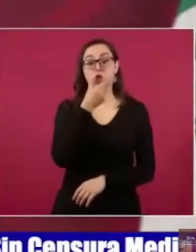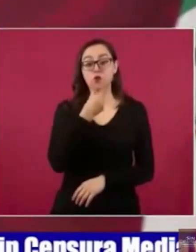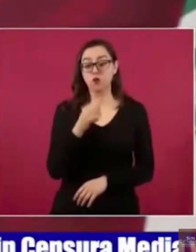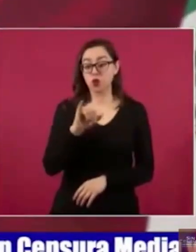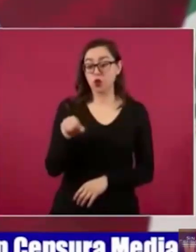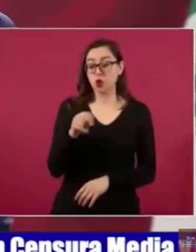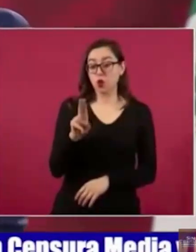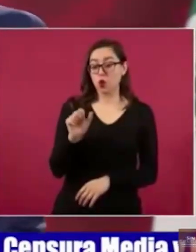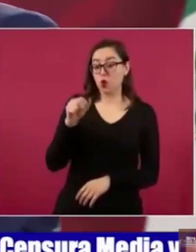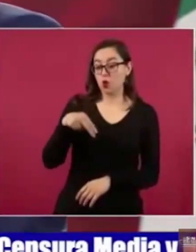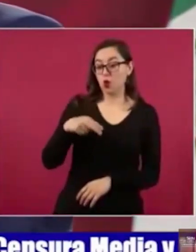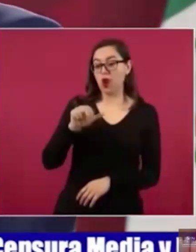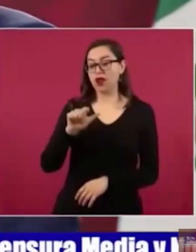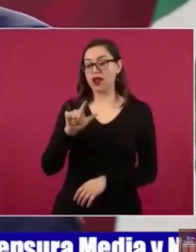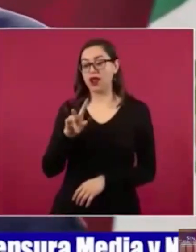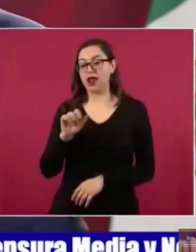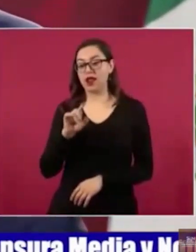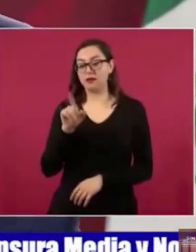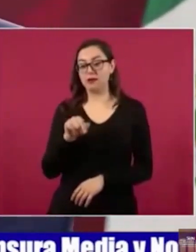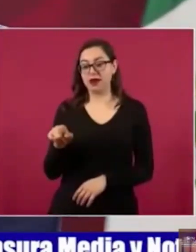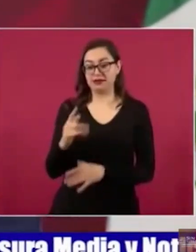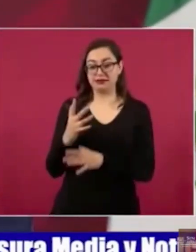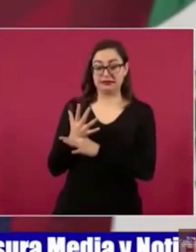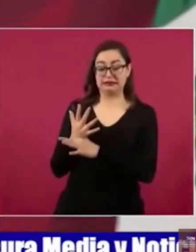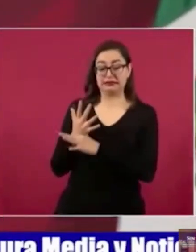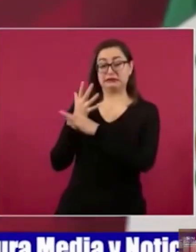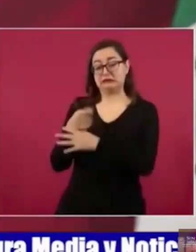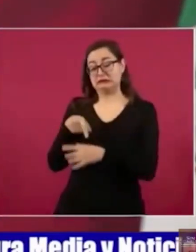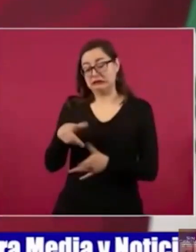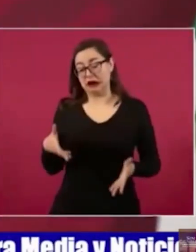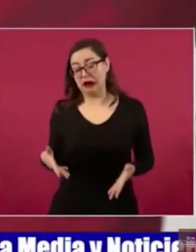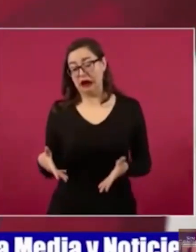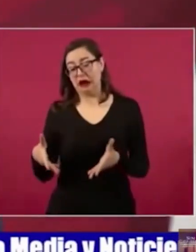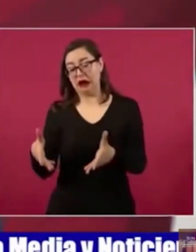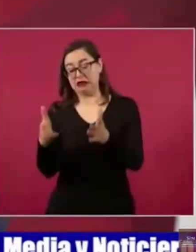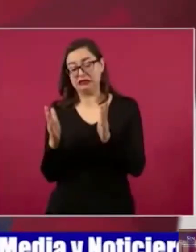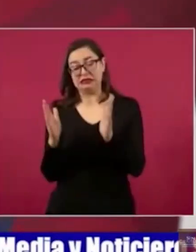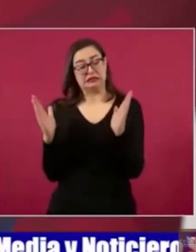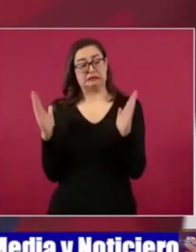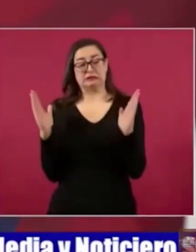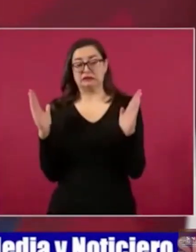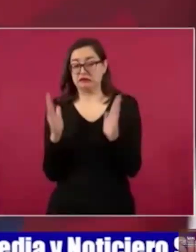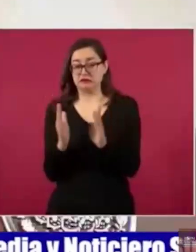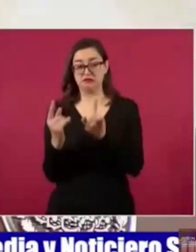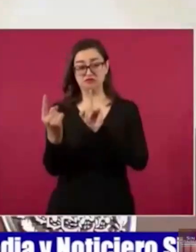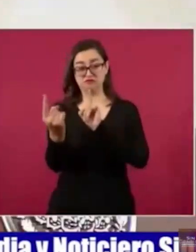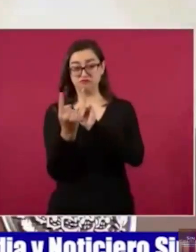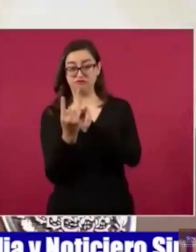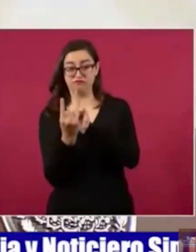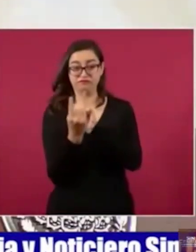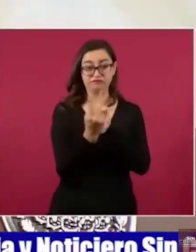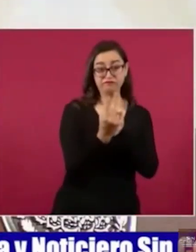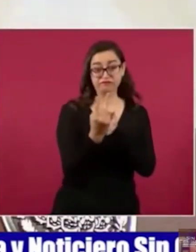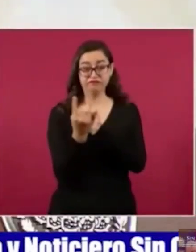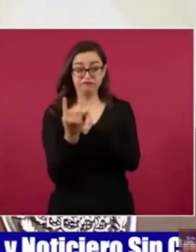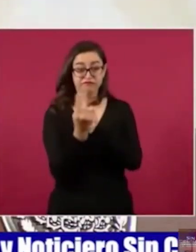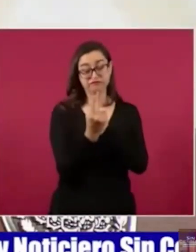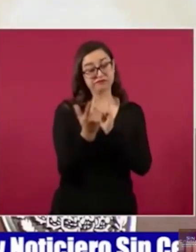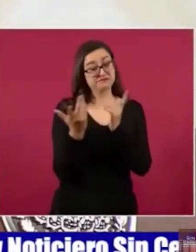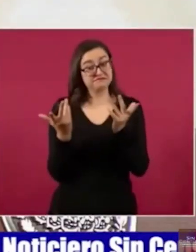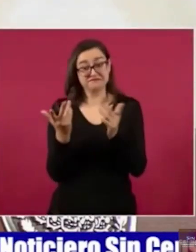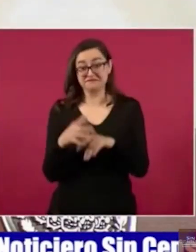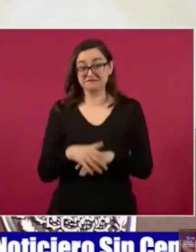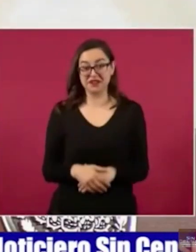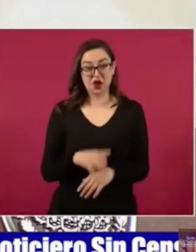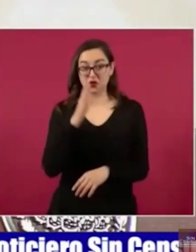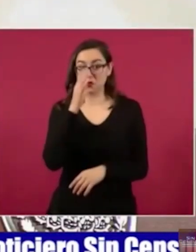abrir el abanico para que más personas tengan oportunidades y se busque lo mejor, que haya honestidad, que los mejores puedan participar para